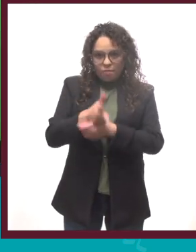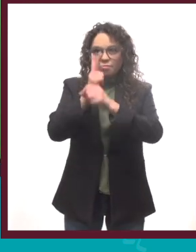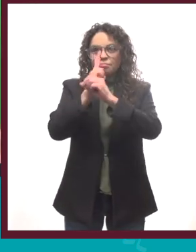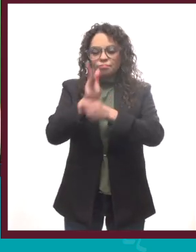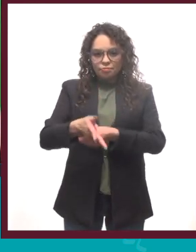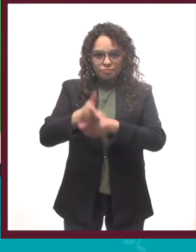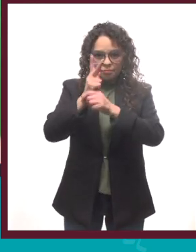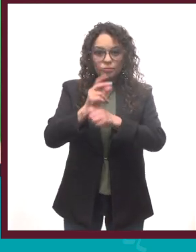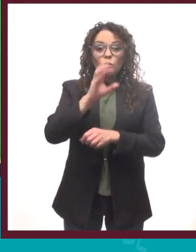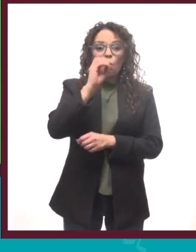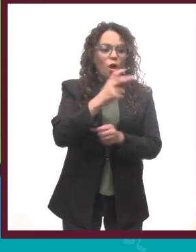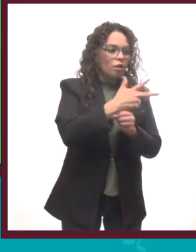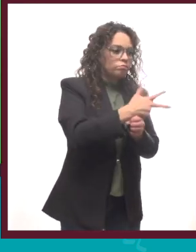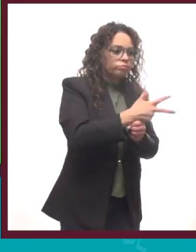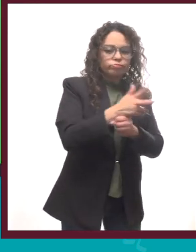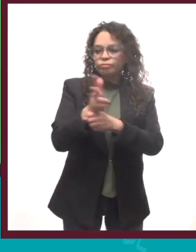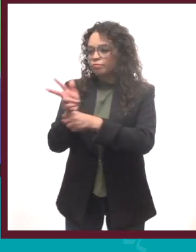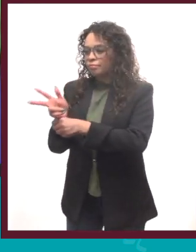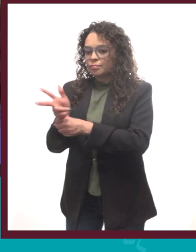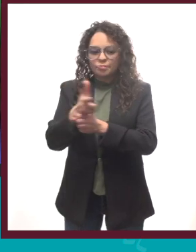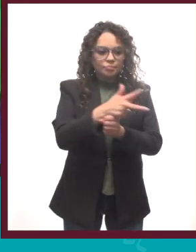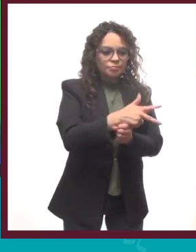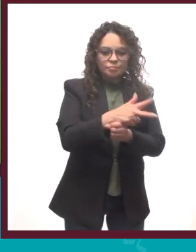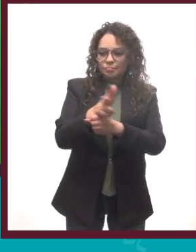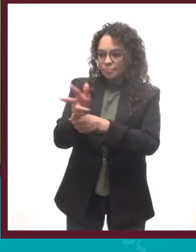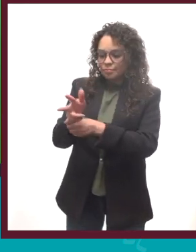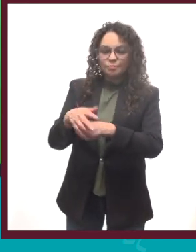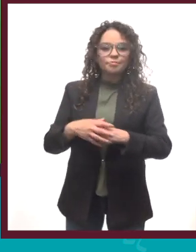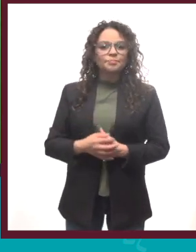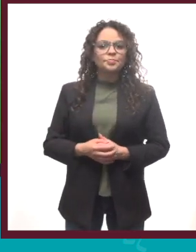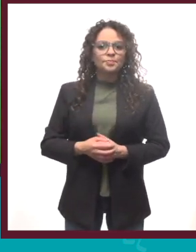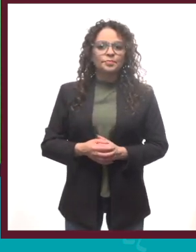o de un lado al otro.